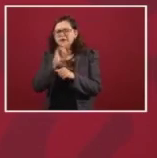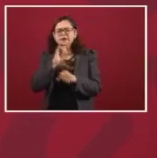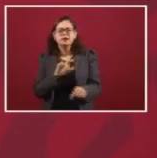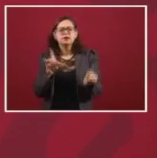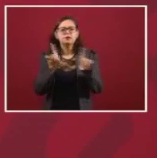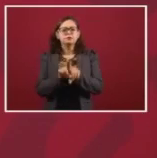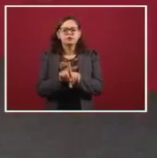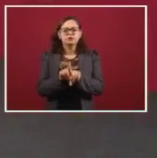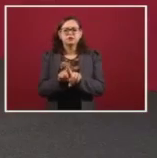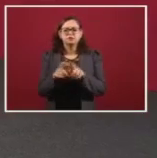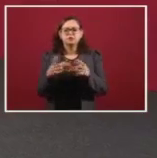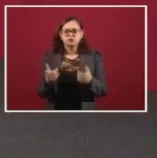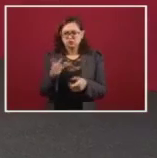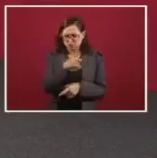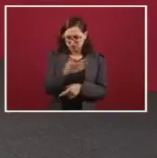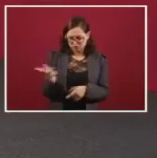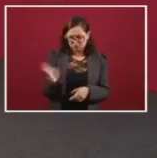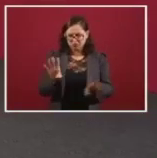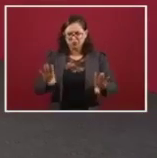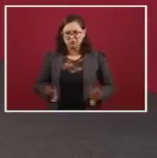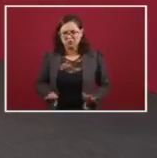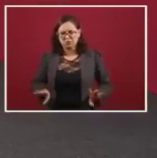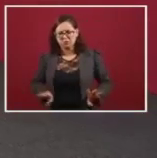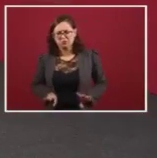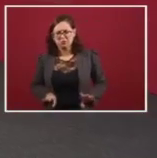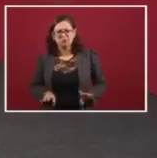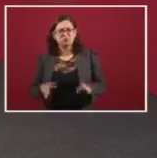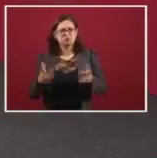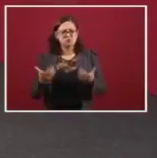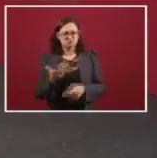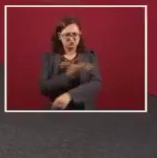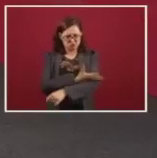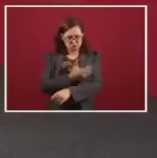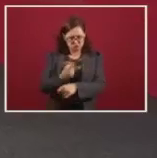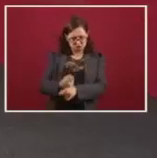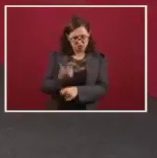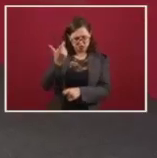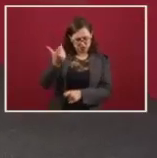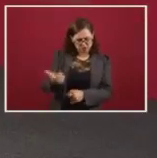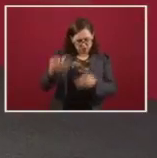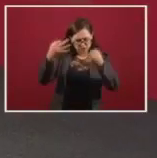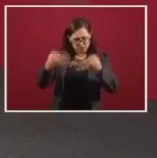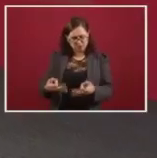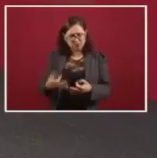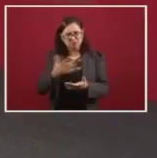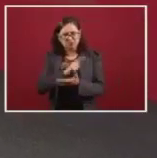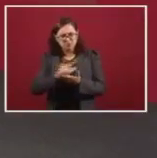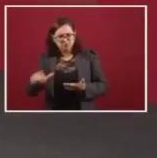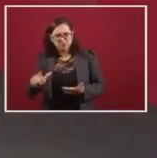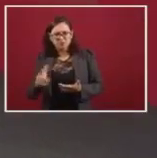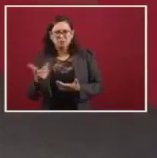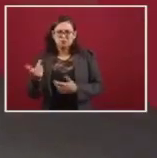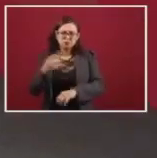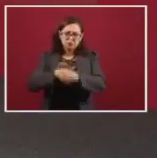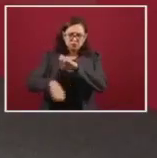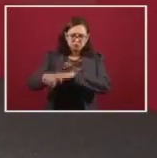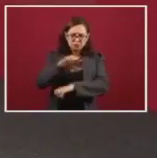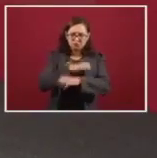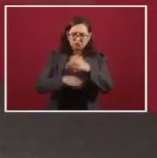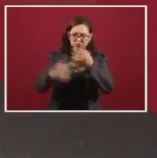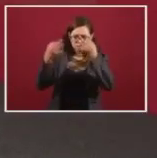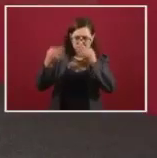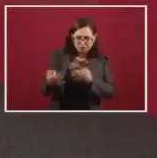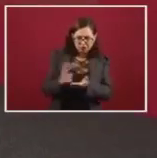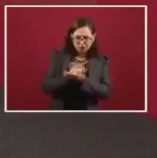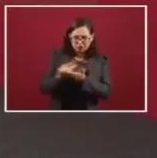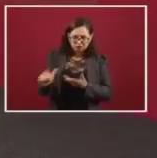la honorabilidad de las personas o de las empresas que